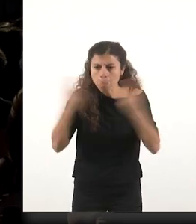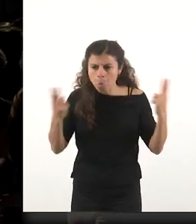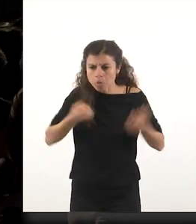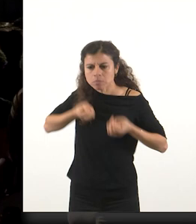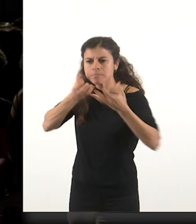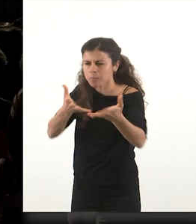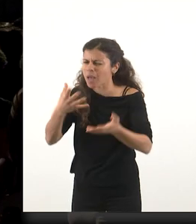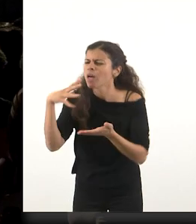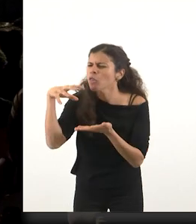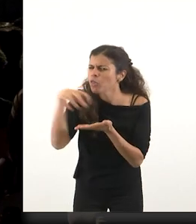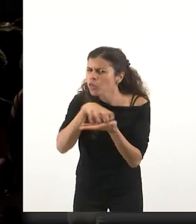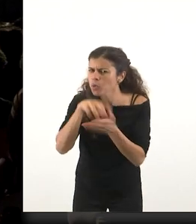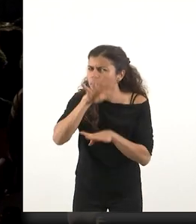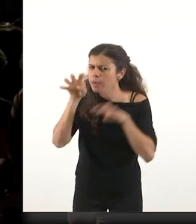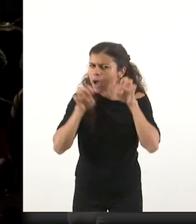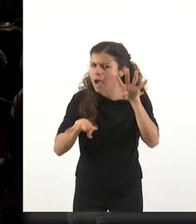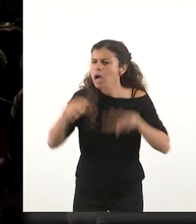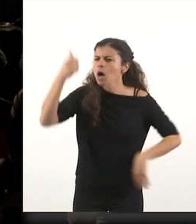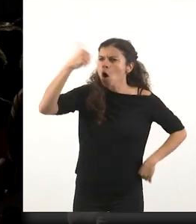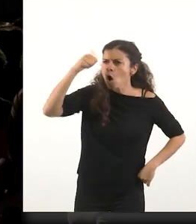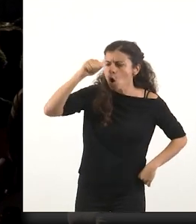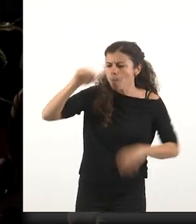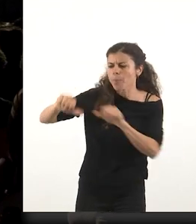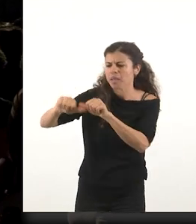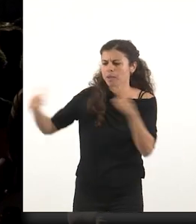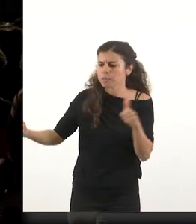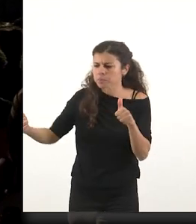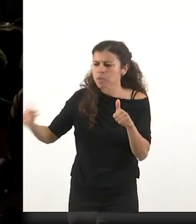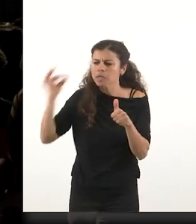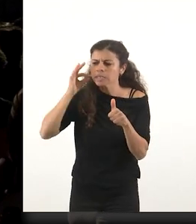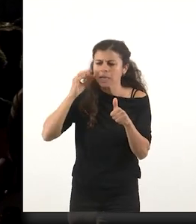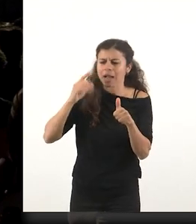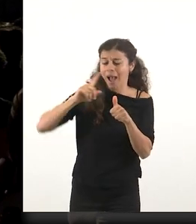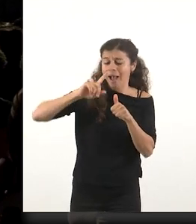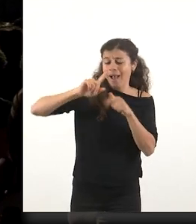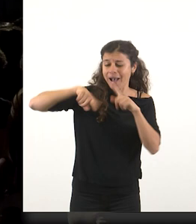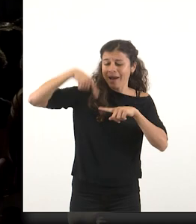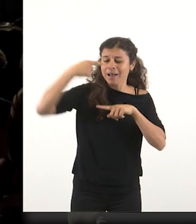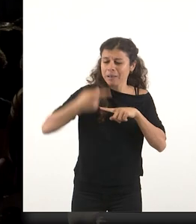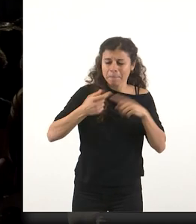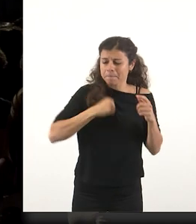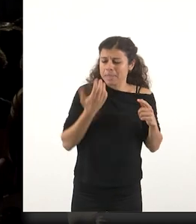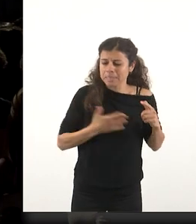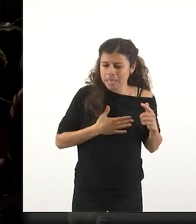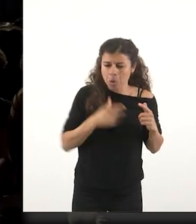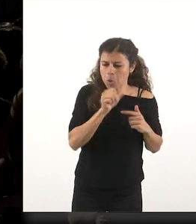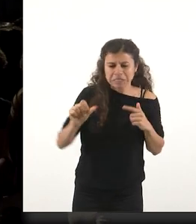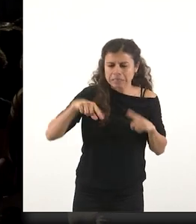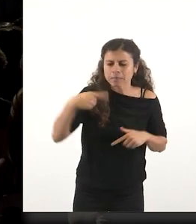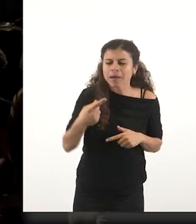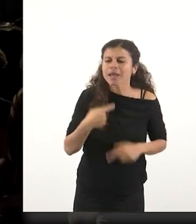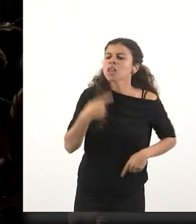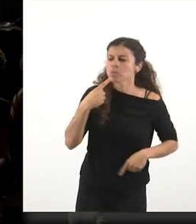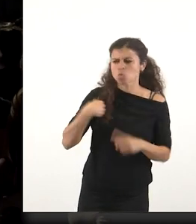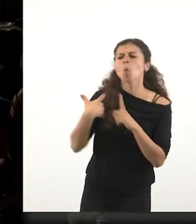de una semana para otra un tío que ya no está con una tía te venga a tu grupo de colegas y te diga que es que él ha sido maltratado. Lo pongo muy